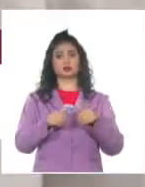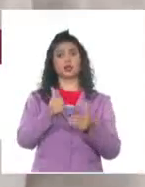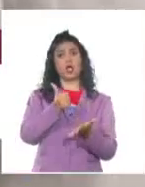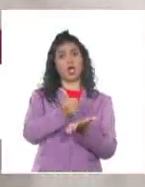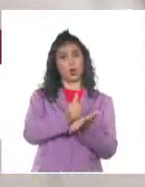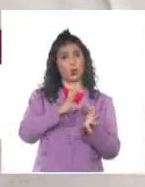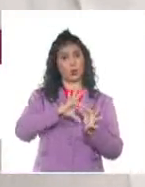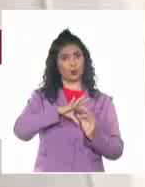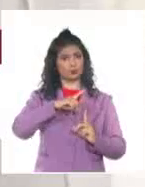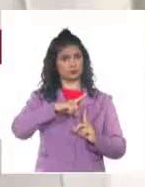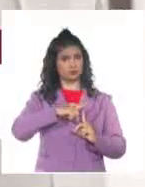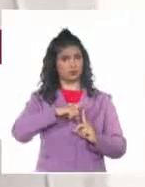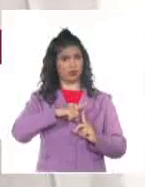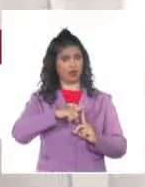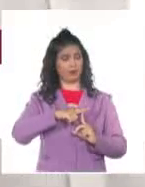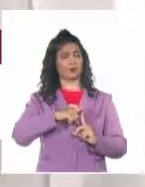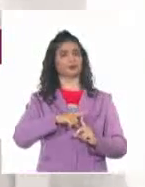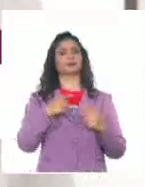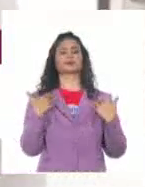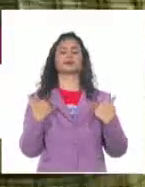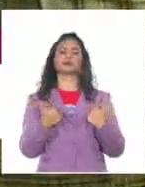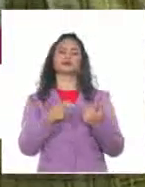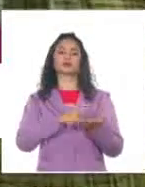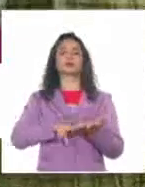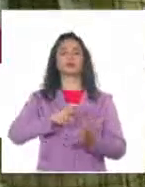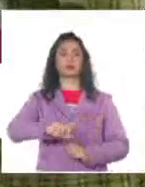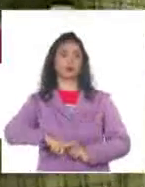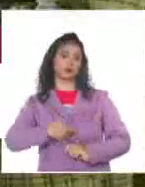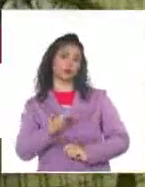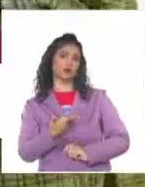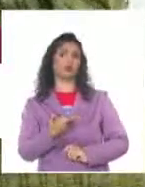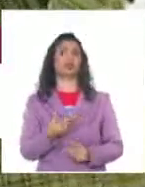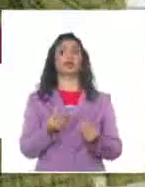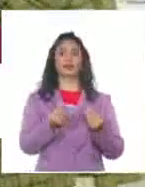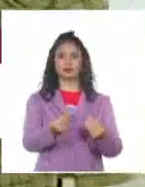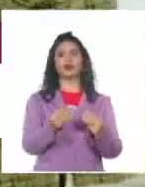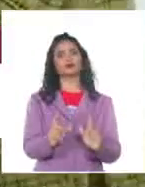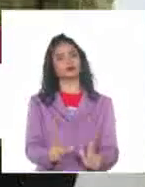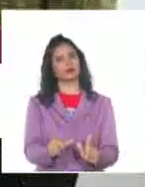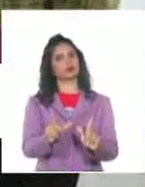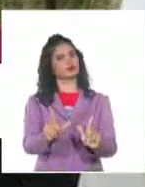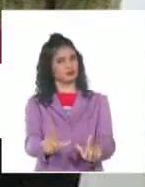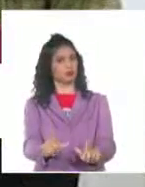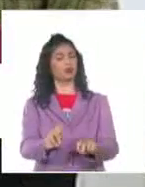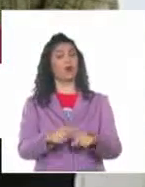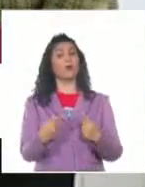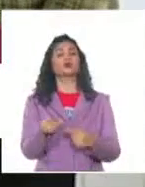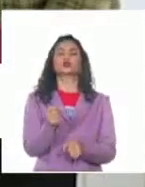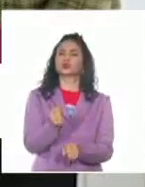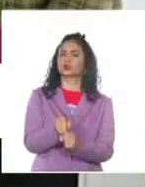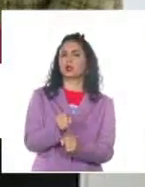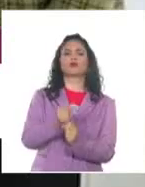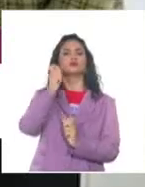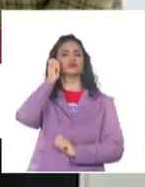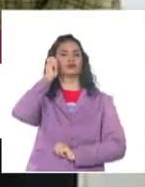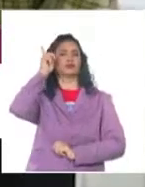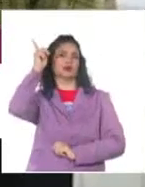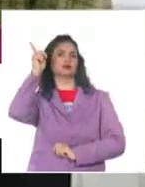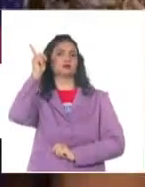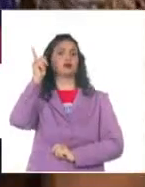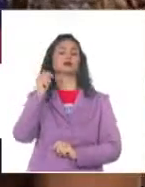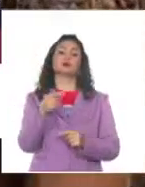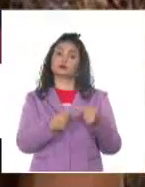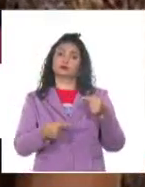varios años. La Dirección Provincial de Cultura le confirió la distinción Hermandad, la más alta distinción que entrega el sector en nuestra